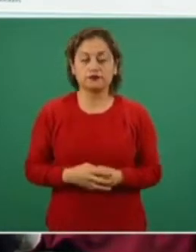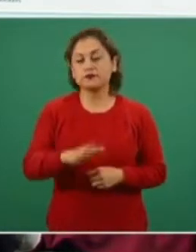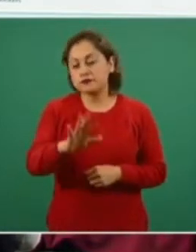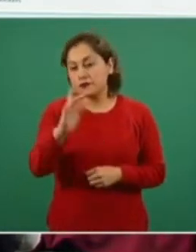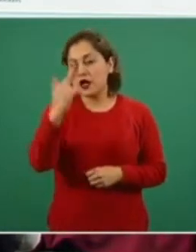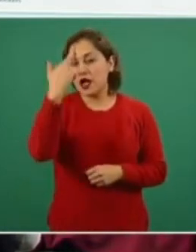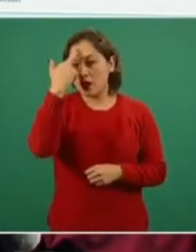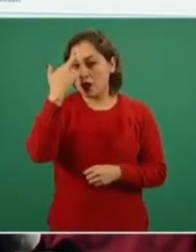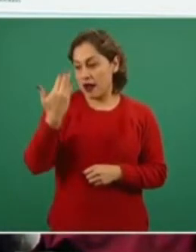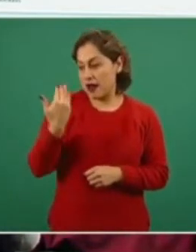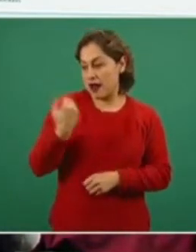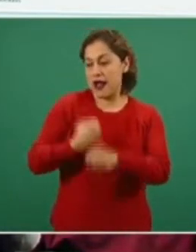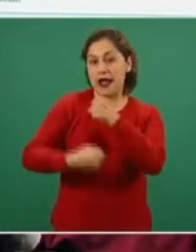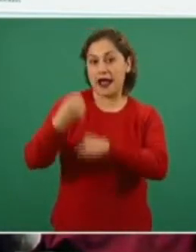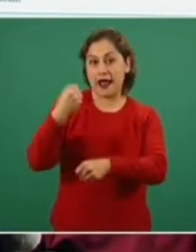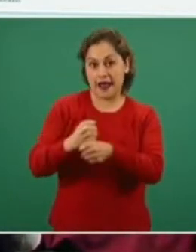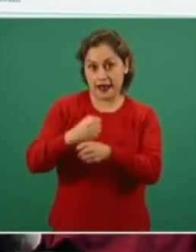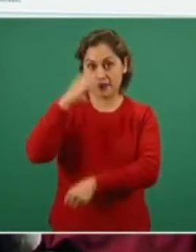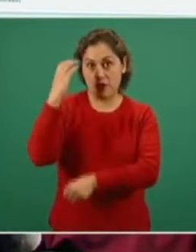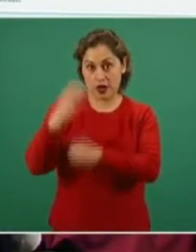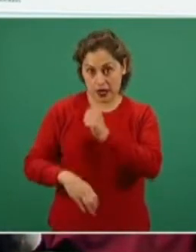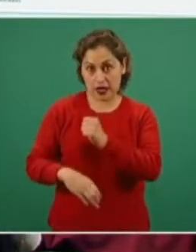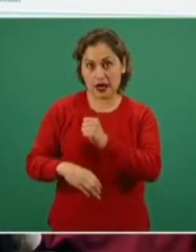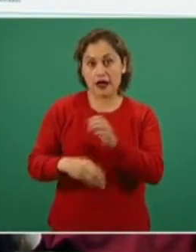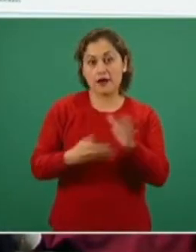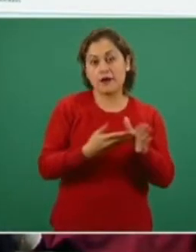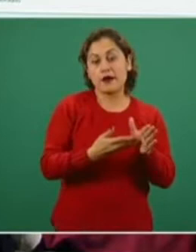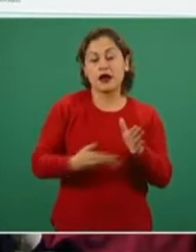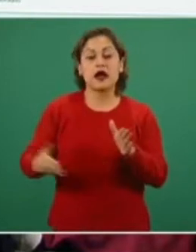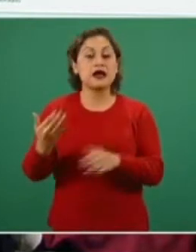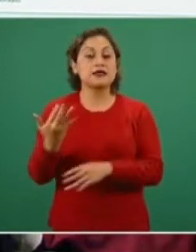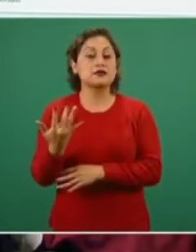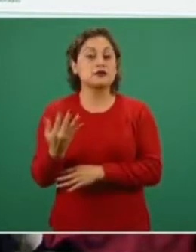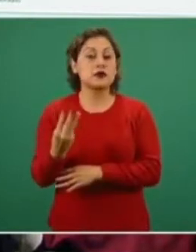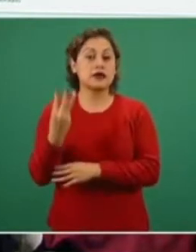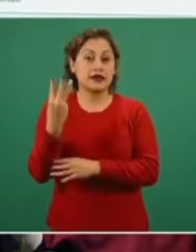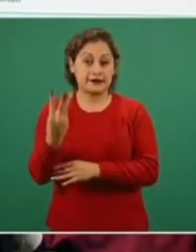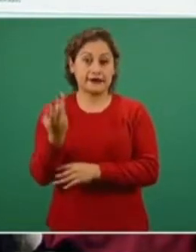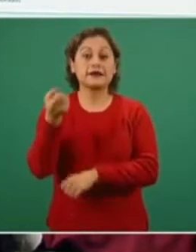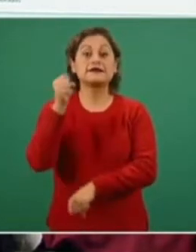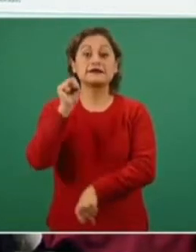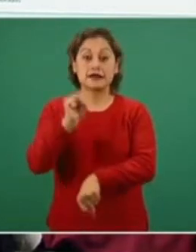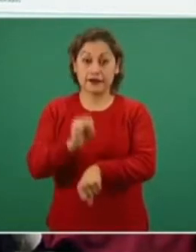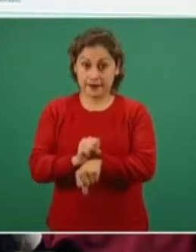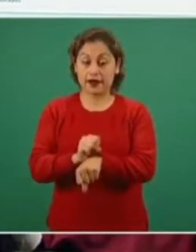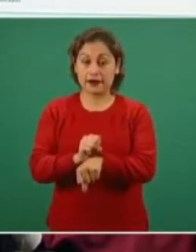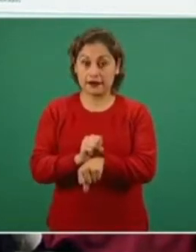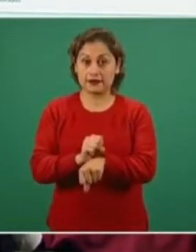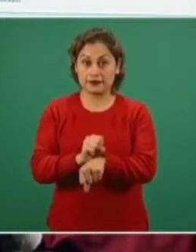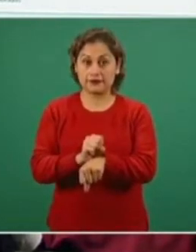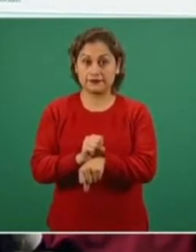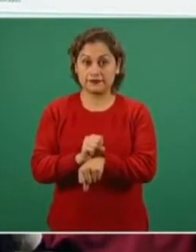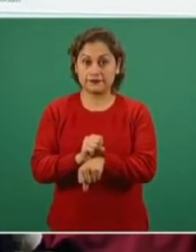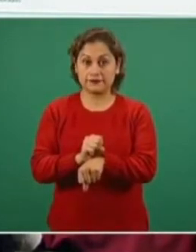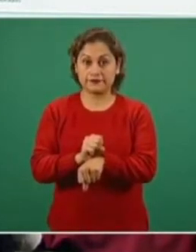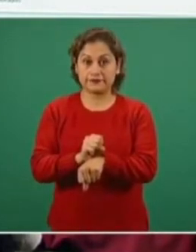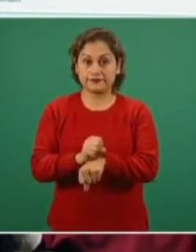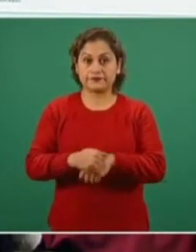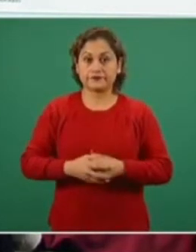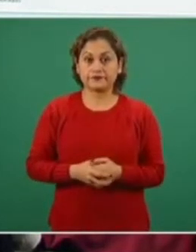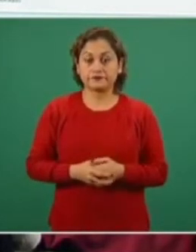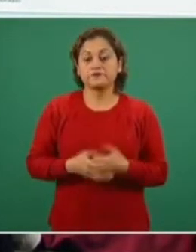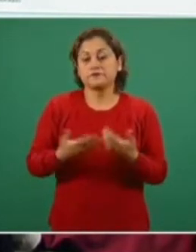recién terminó, tuvo 53 semanas, porque hubo esta semana que compartimos entre